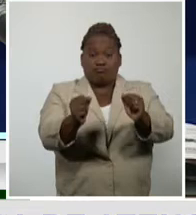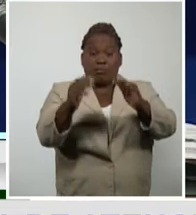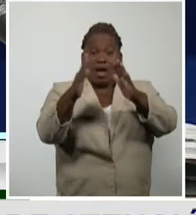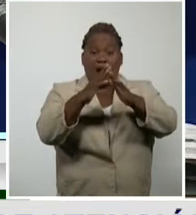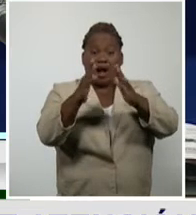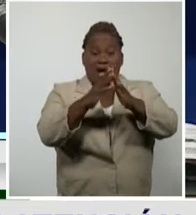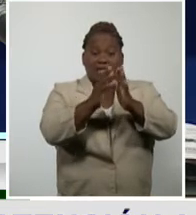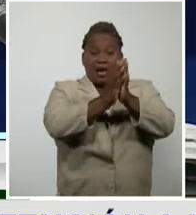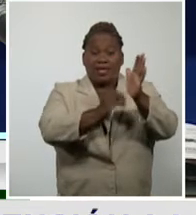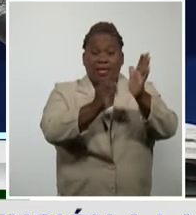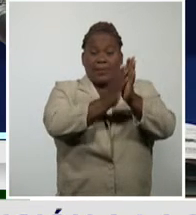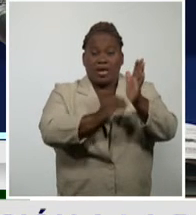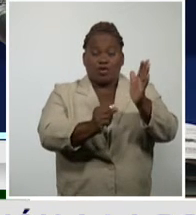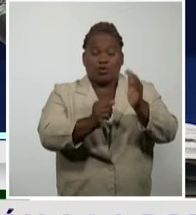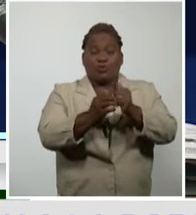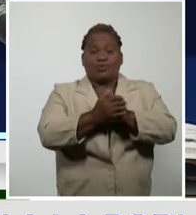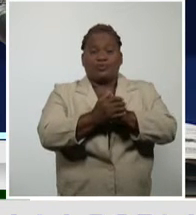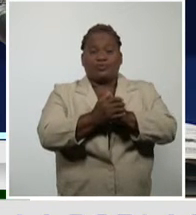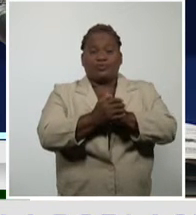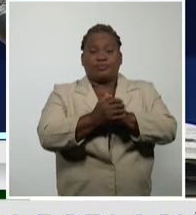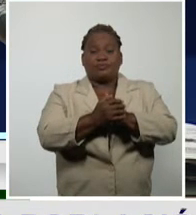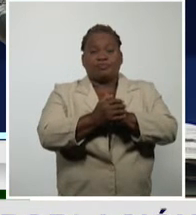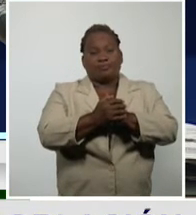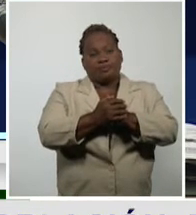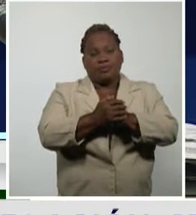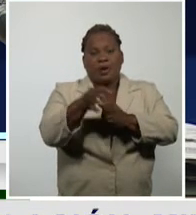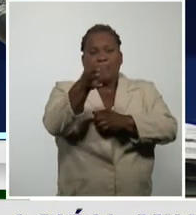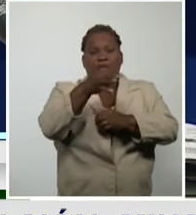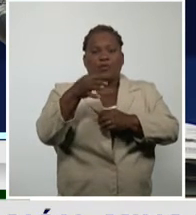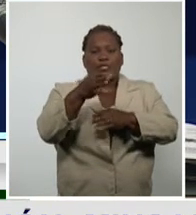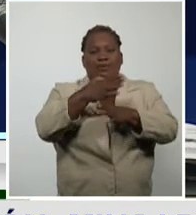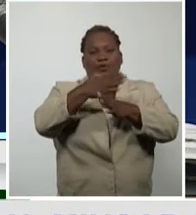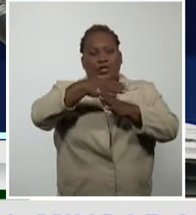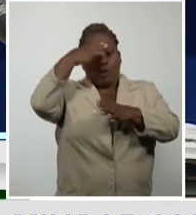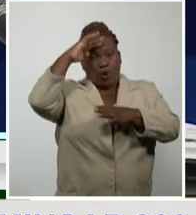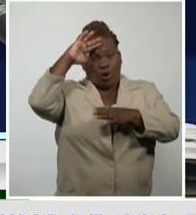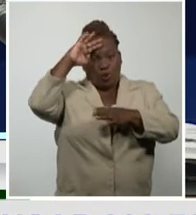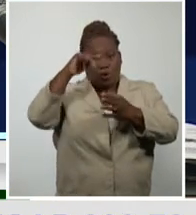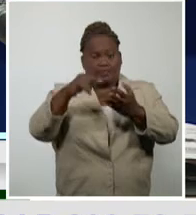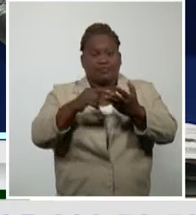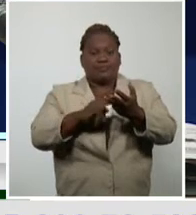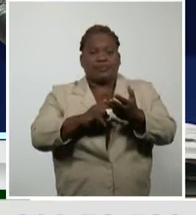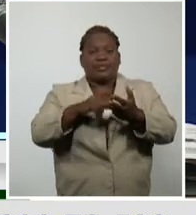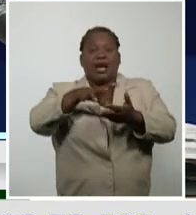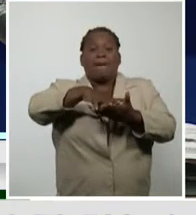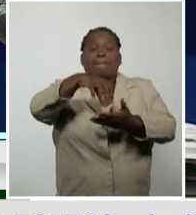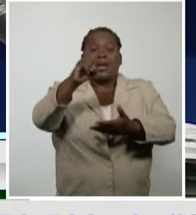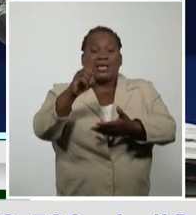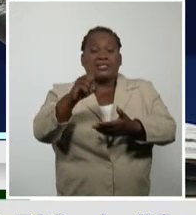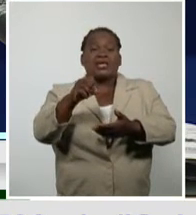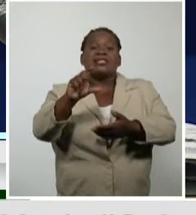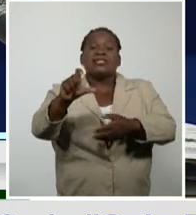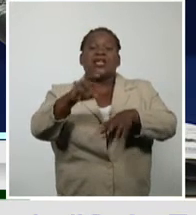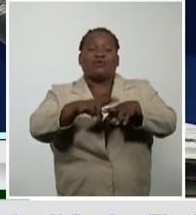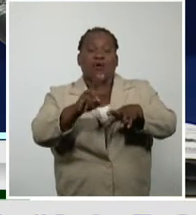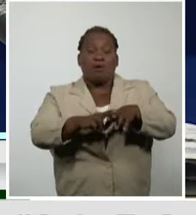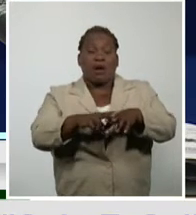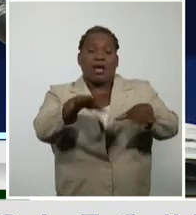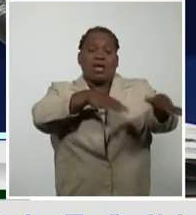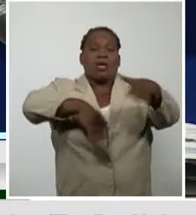arrendamiento con predominio en los municipios de Santiago de Cuba, Plaza Centro Habana y Playa de la